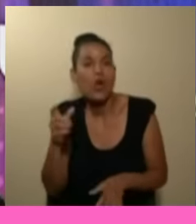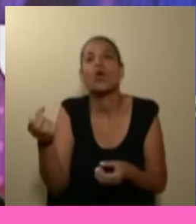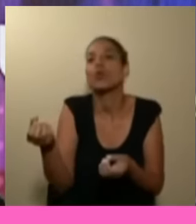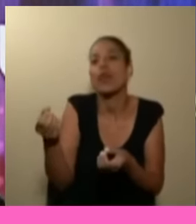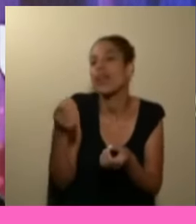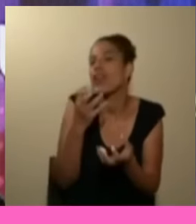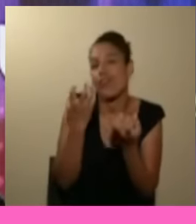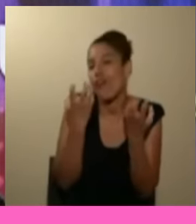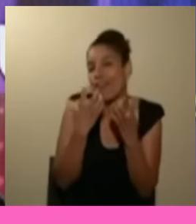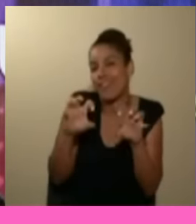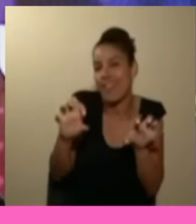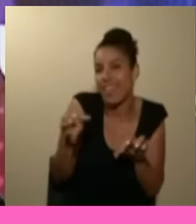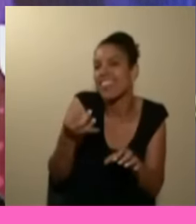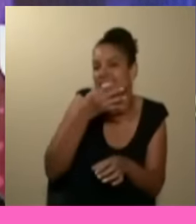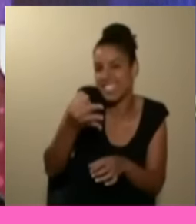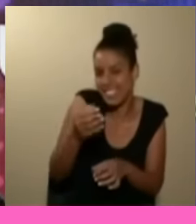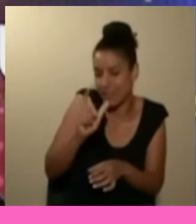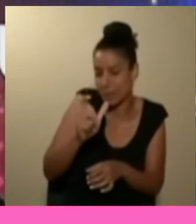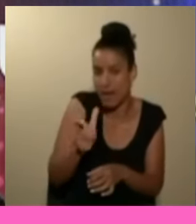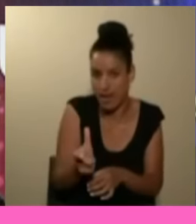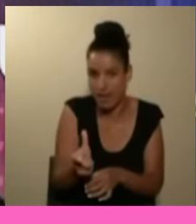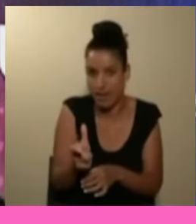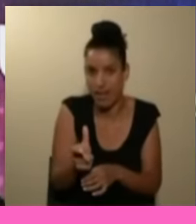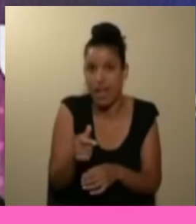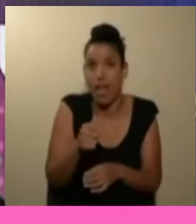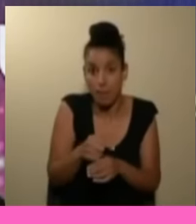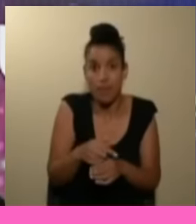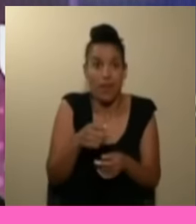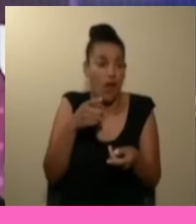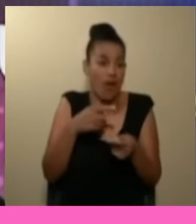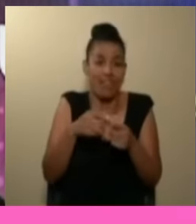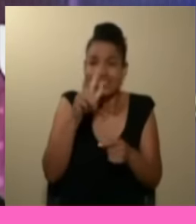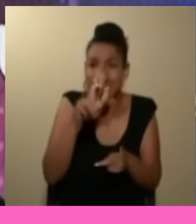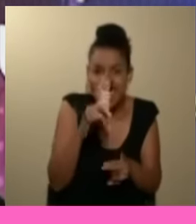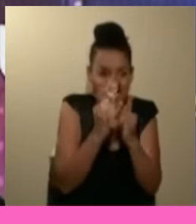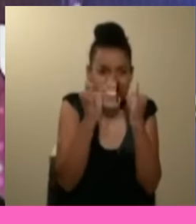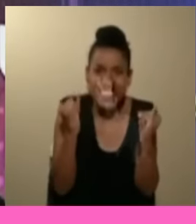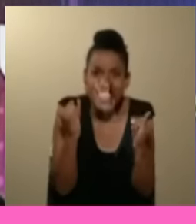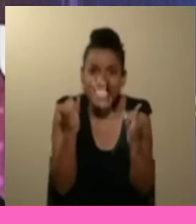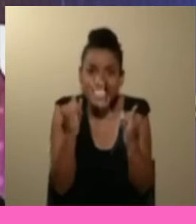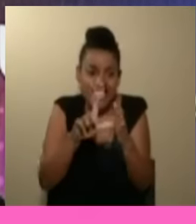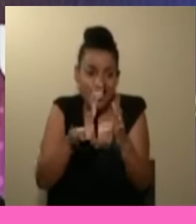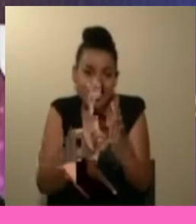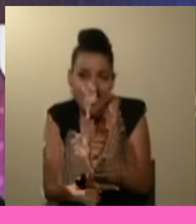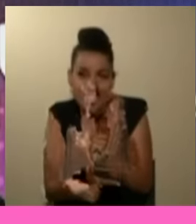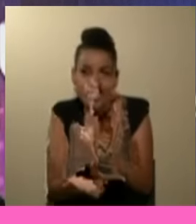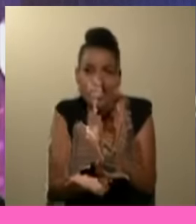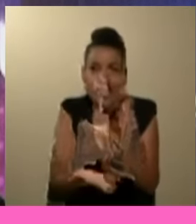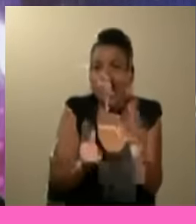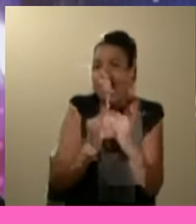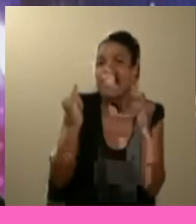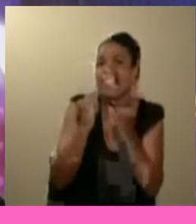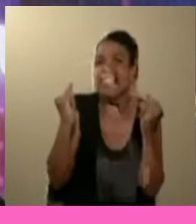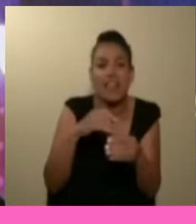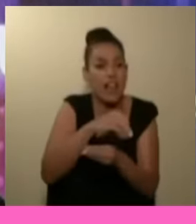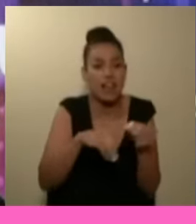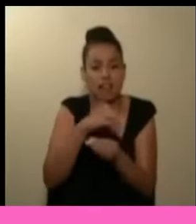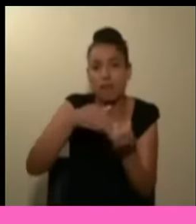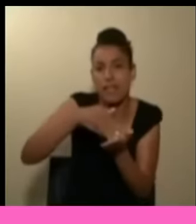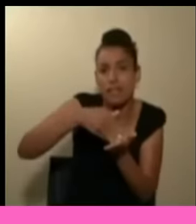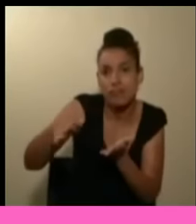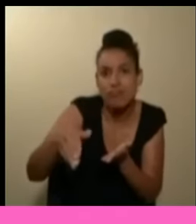así. En 3 días de atraso, multas usurarias, en 1 mes y algo, la familia fuera de su casa. Para nosotros